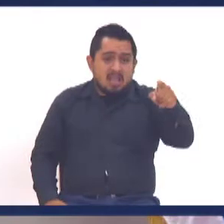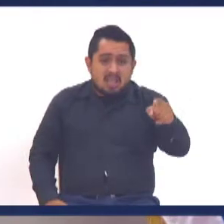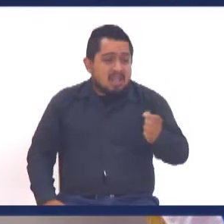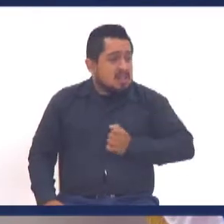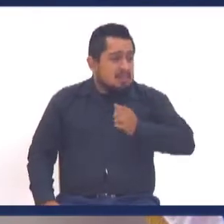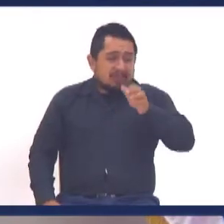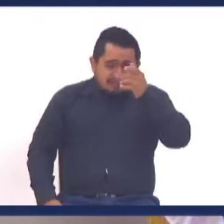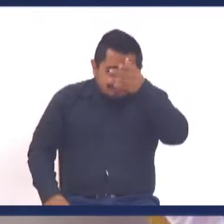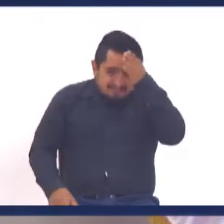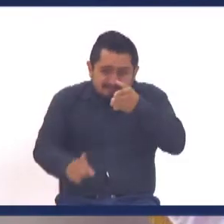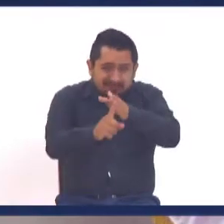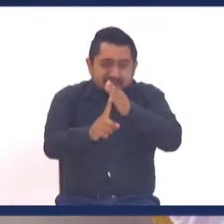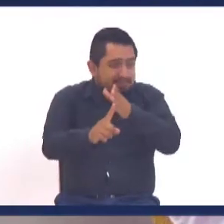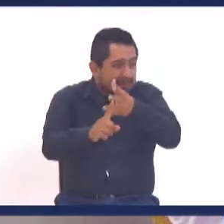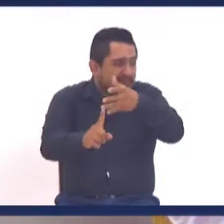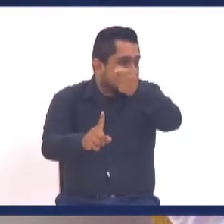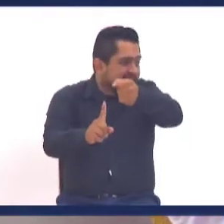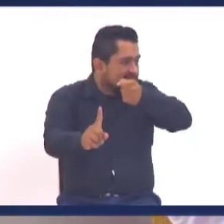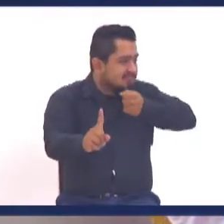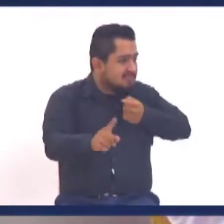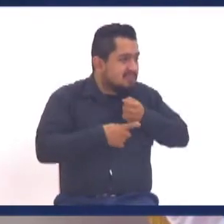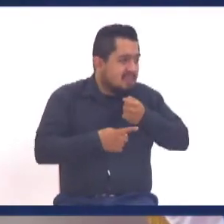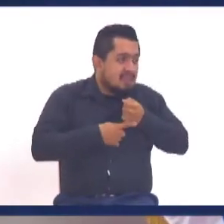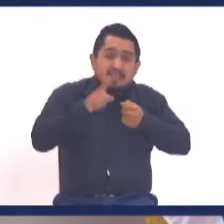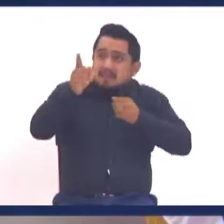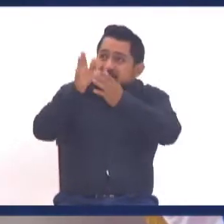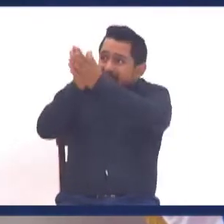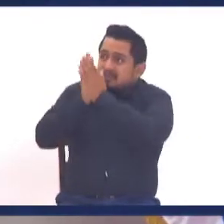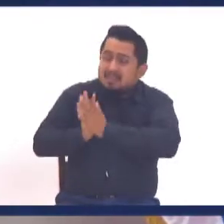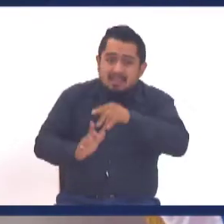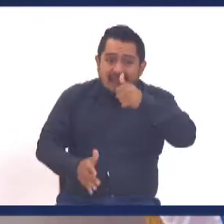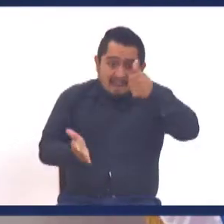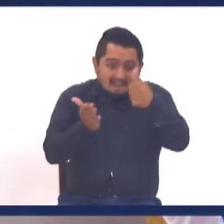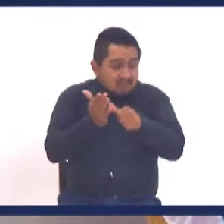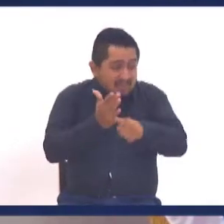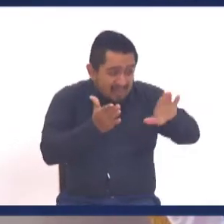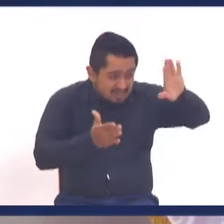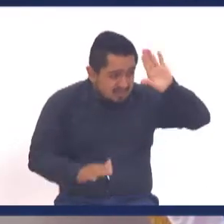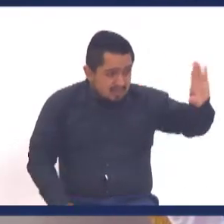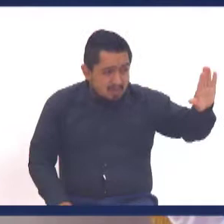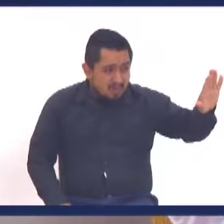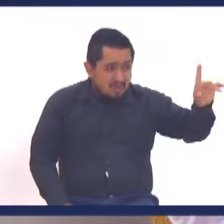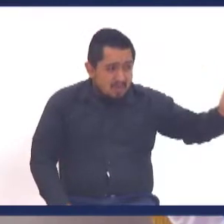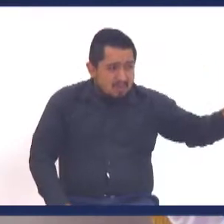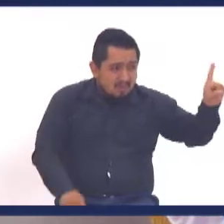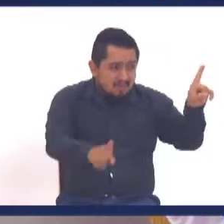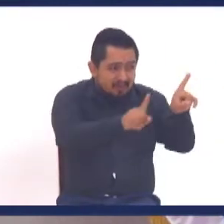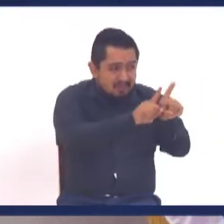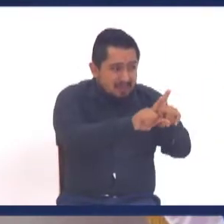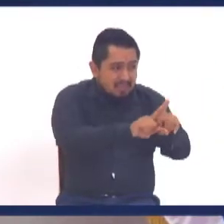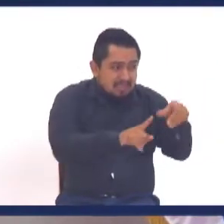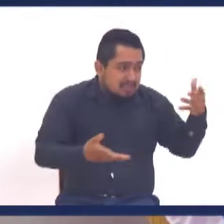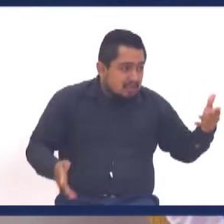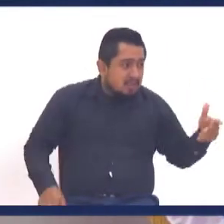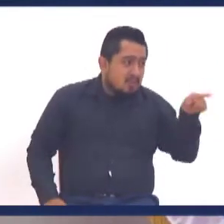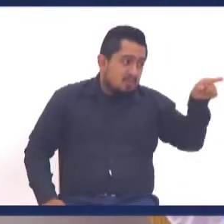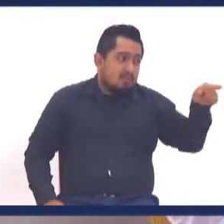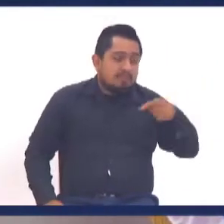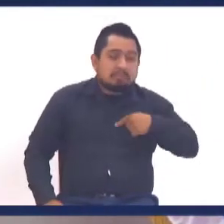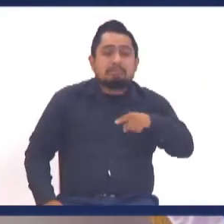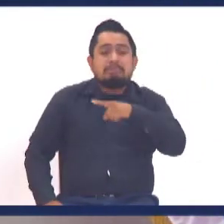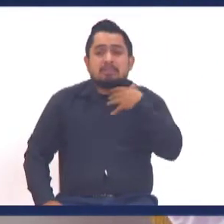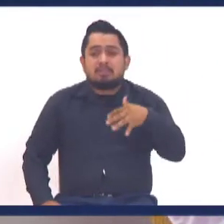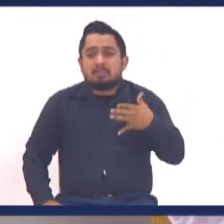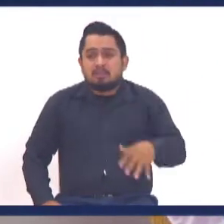ofendidos que vio mal pedir el señor que el abogado que te va a representar de la fiscalía no te quiera trabajar del todo porque el tema y